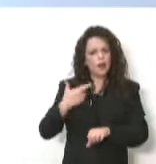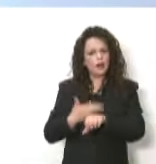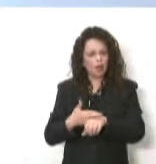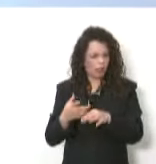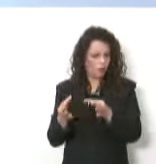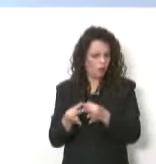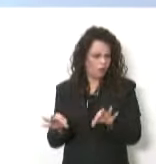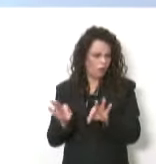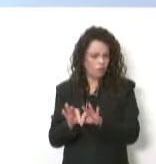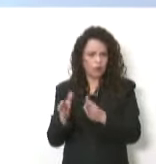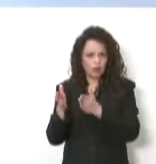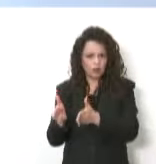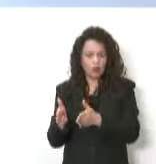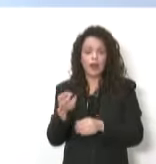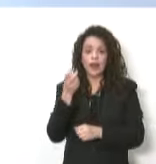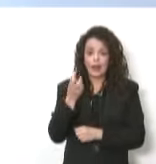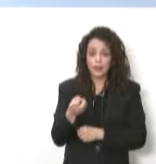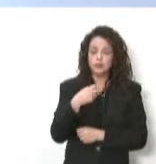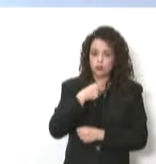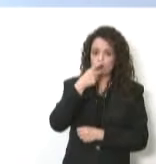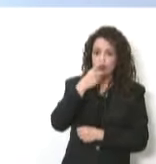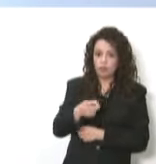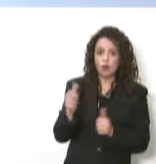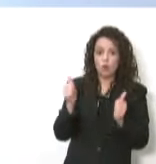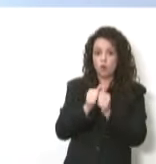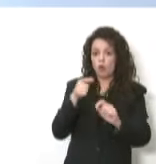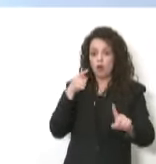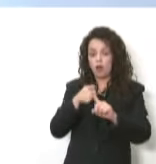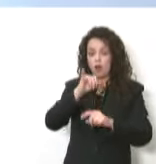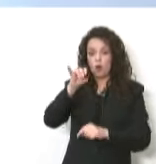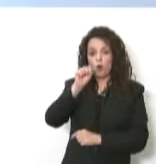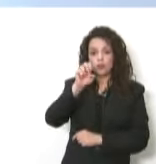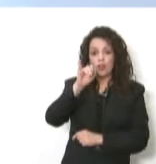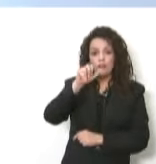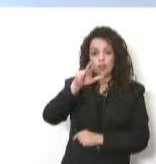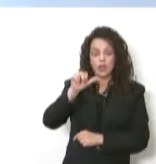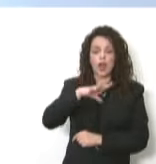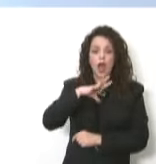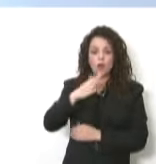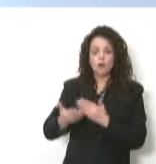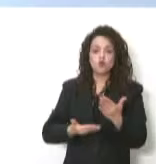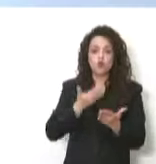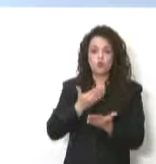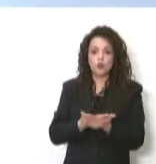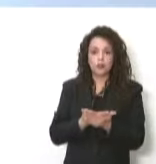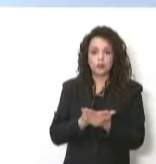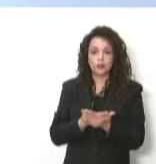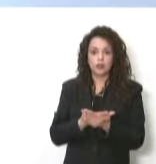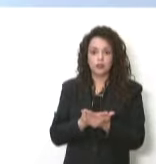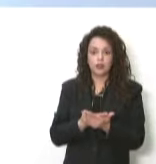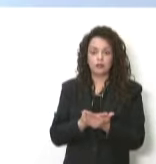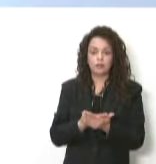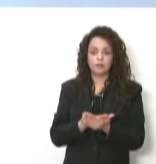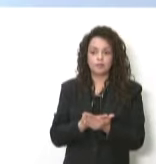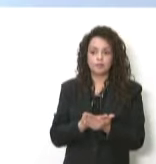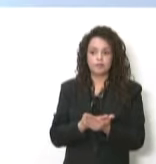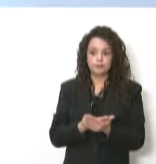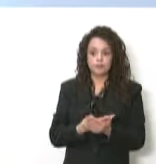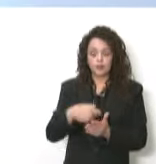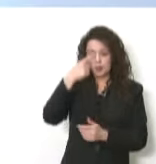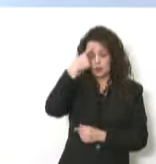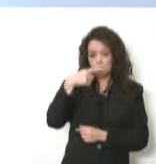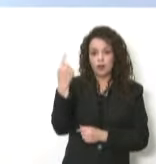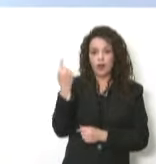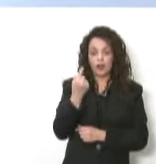aquí parte directamente lo digo con Josefina, ahí la propuesta de hacer un Josefina Román, que encabeza o